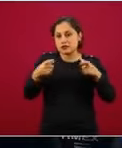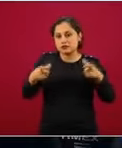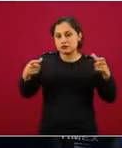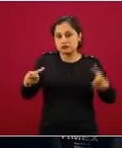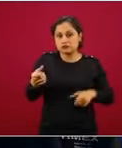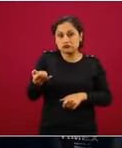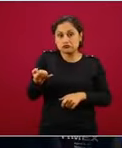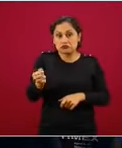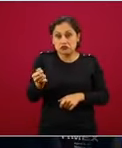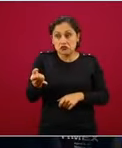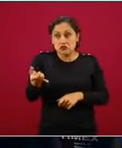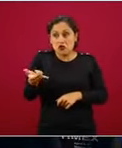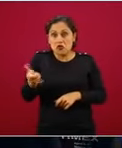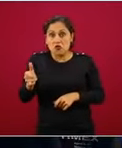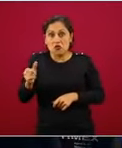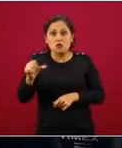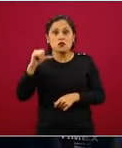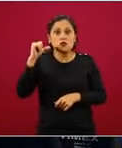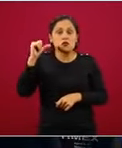en agosto.